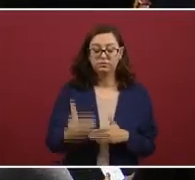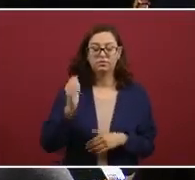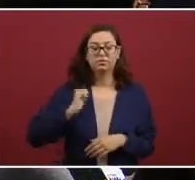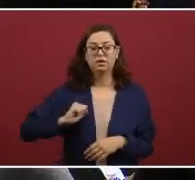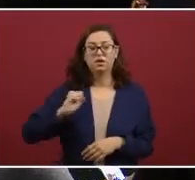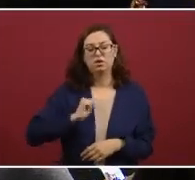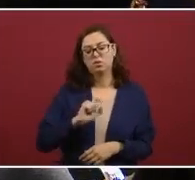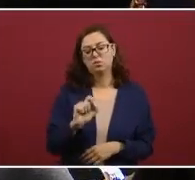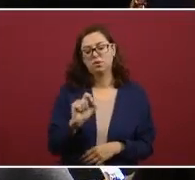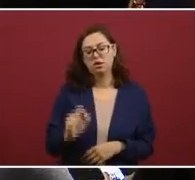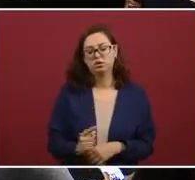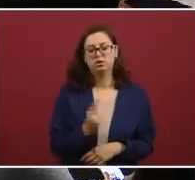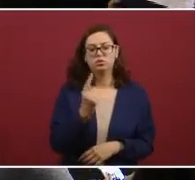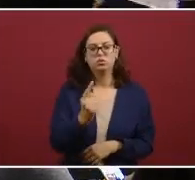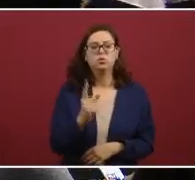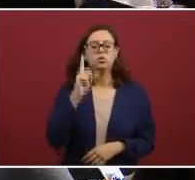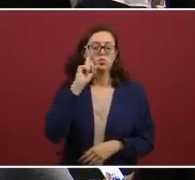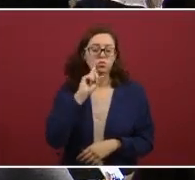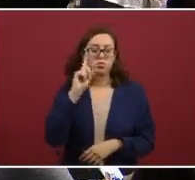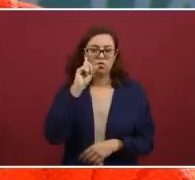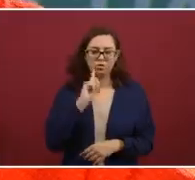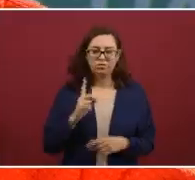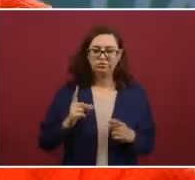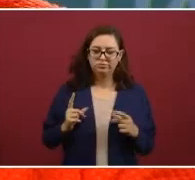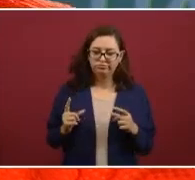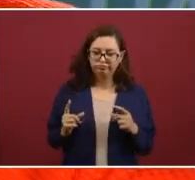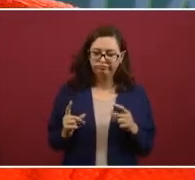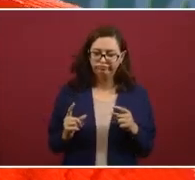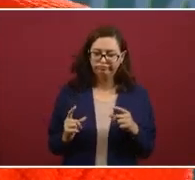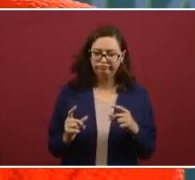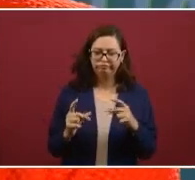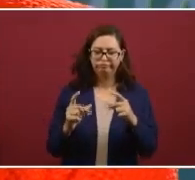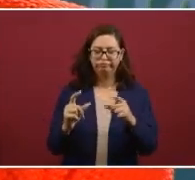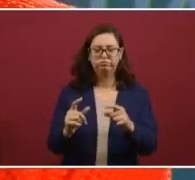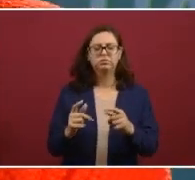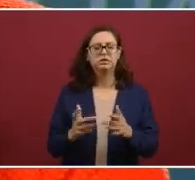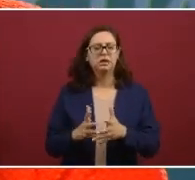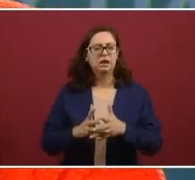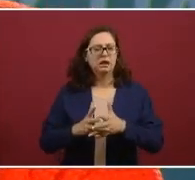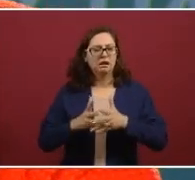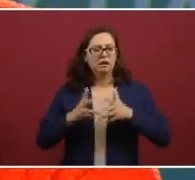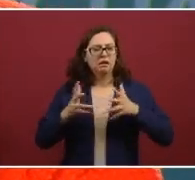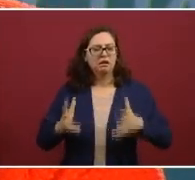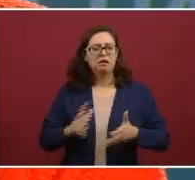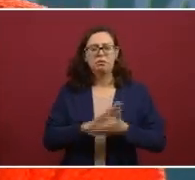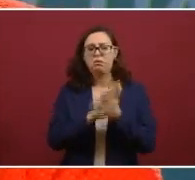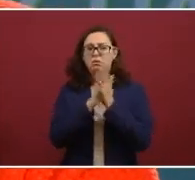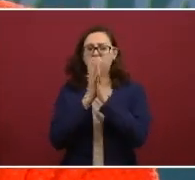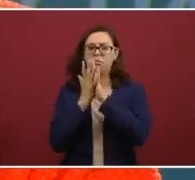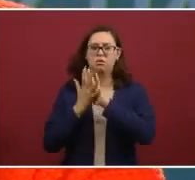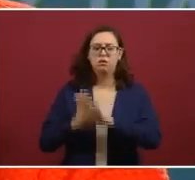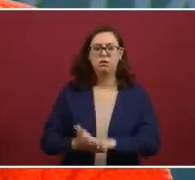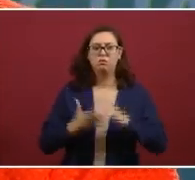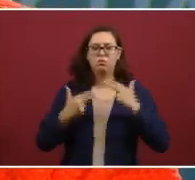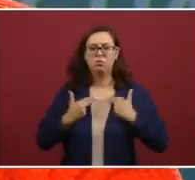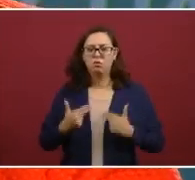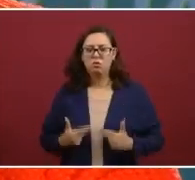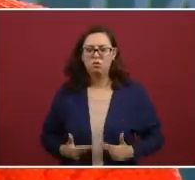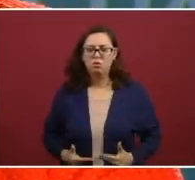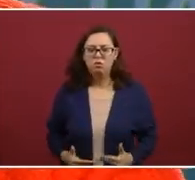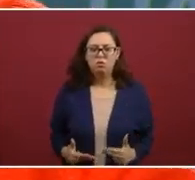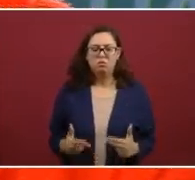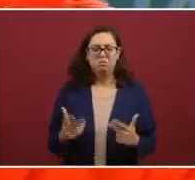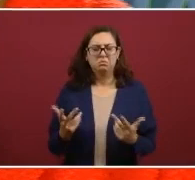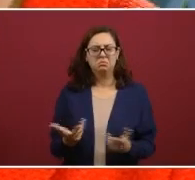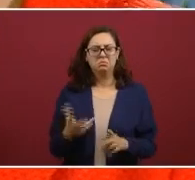hemos producido una de las más grandes y pacíficas revoluciones de la humanidad. Hemos conquistado